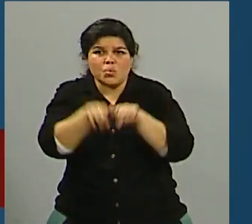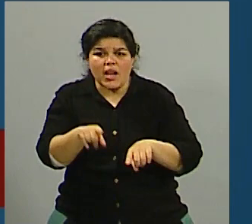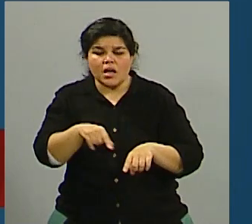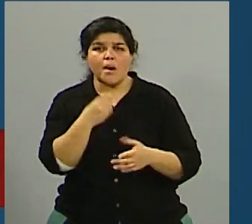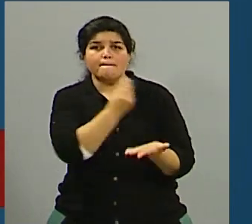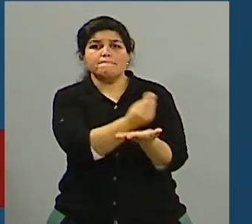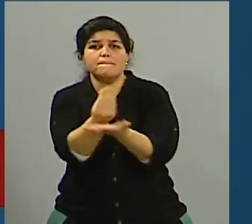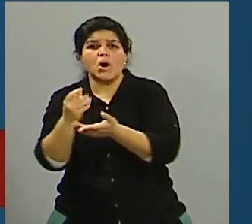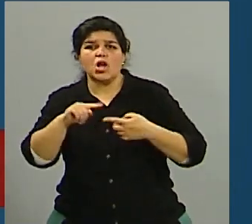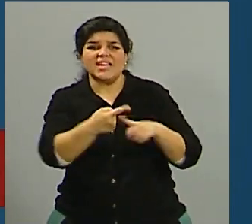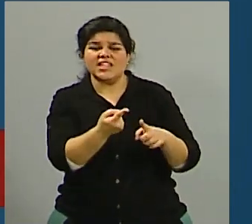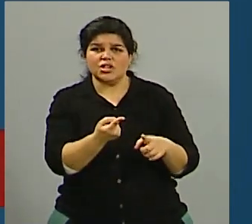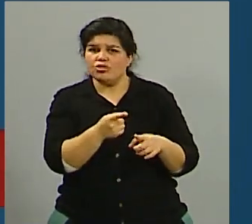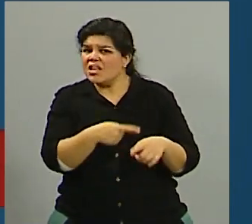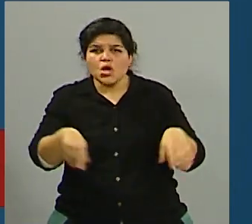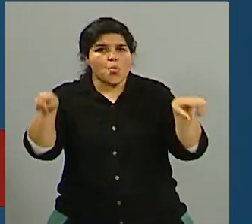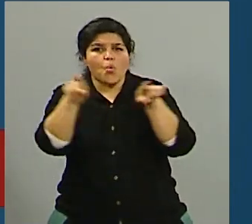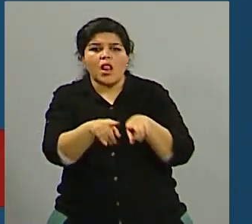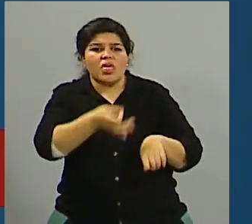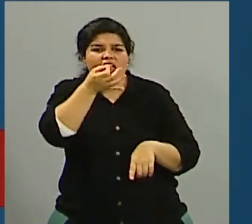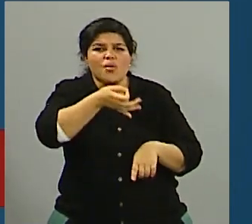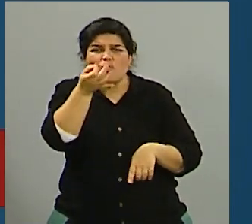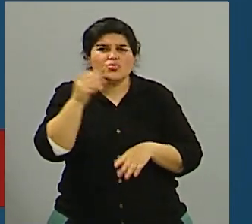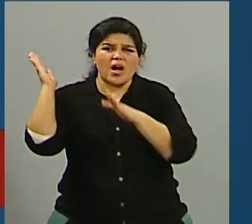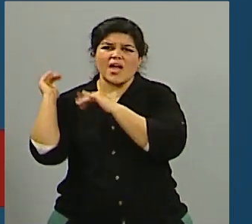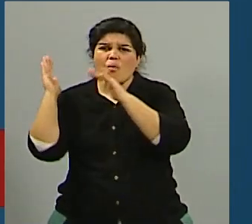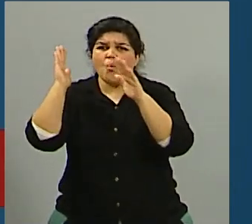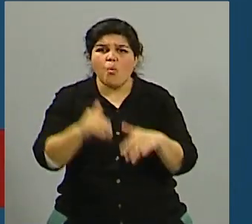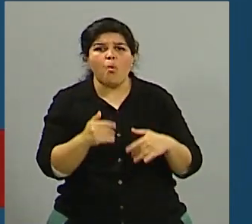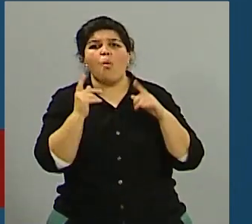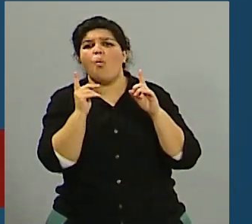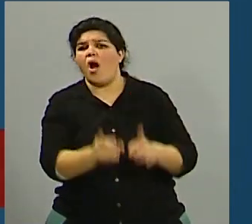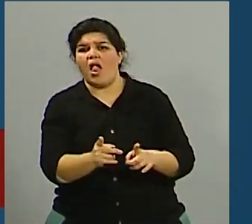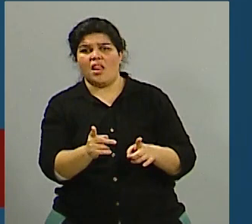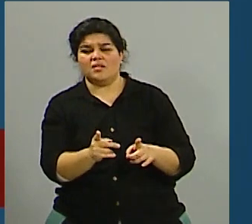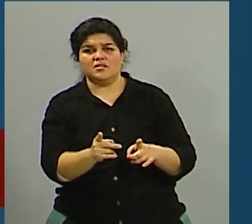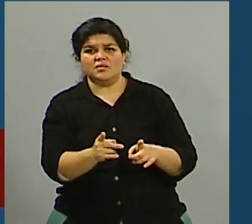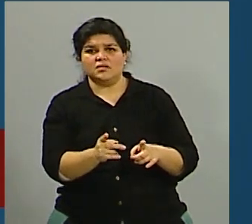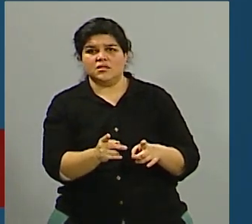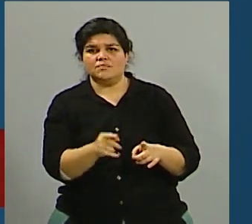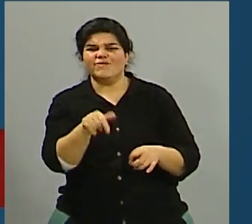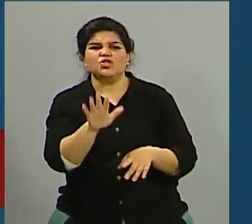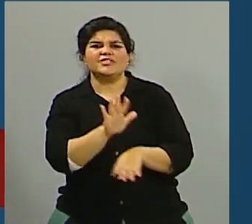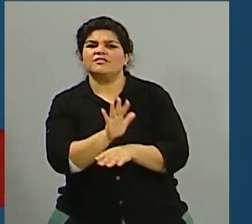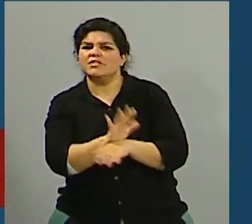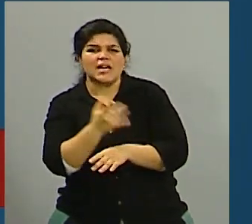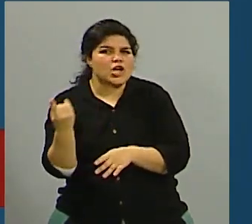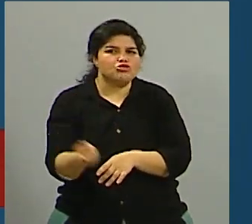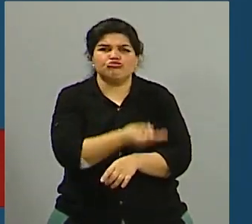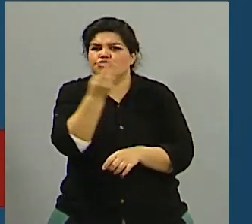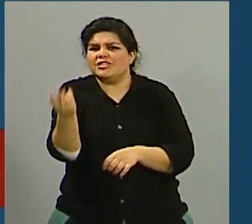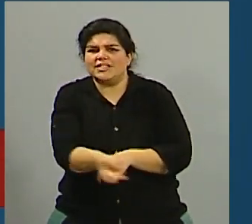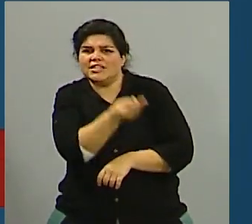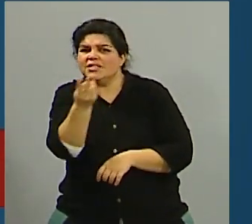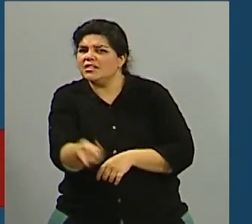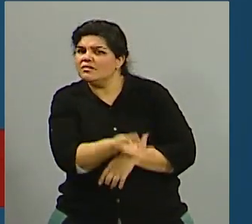Pero sí, siempre viene muy marcado lo económico dentro de un contexto de un